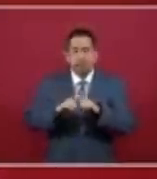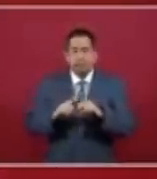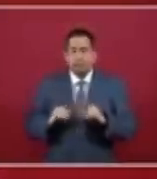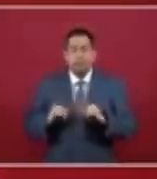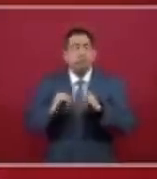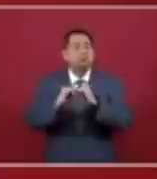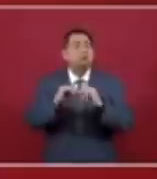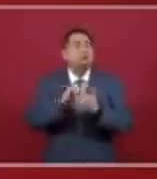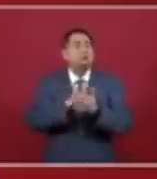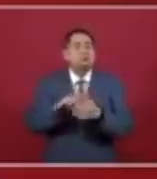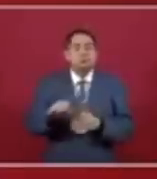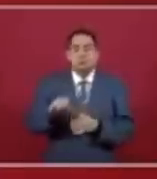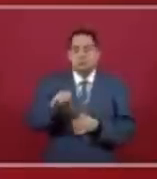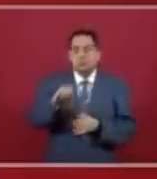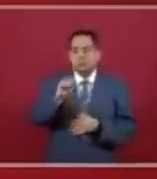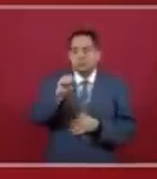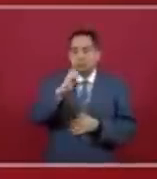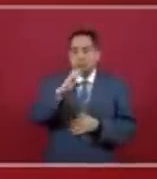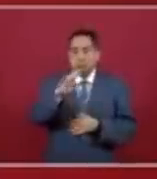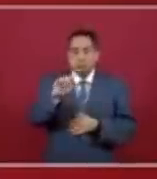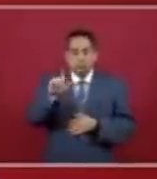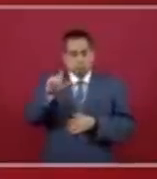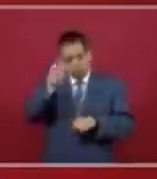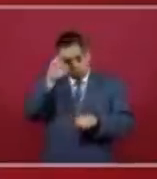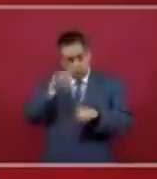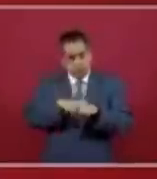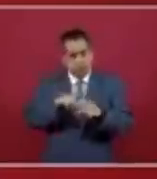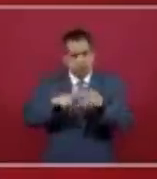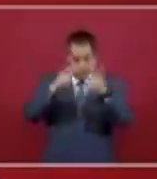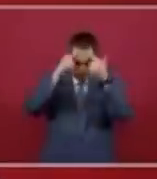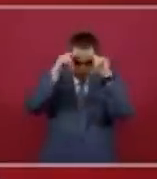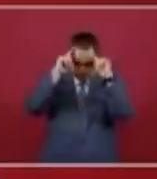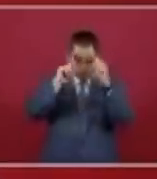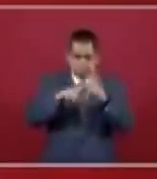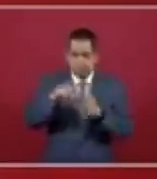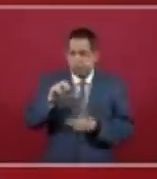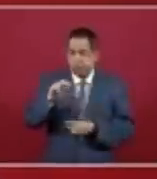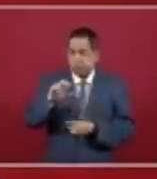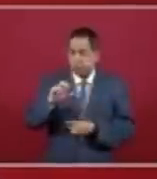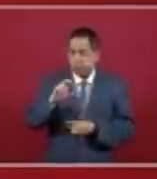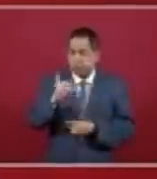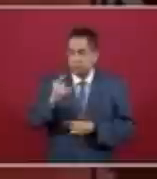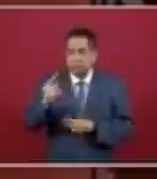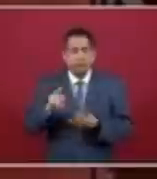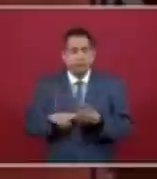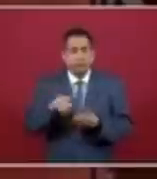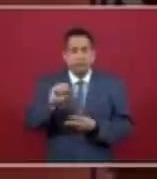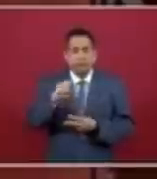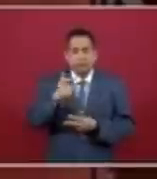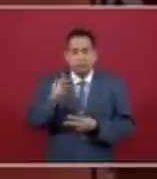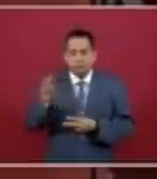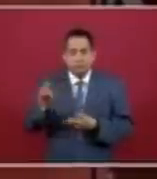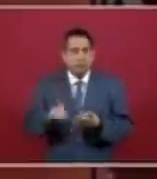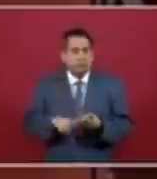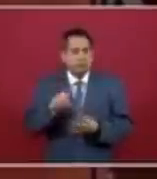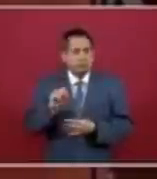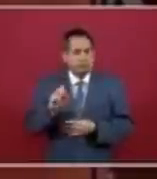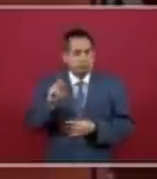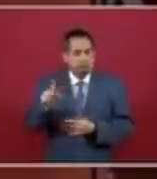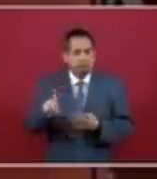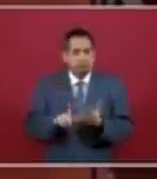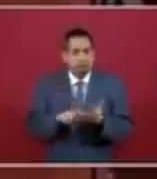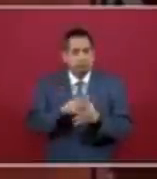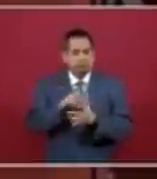como la Secretaría de Cultura, Secretaría de Marina, CONACYT, Secretaría de Gobernación, Educación Pública y